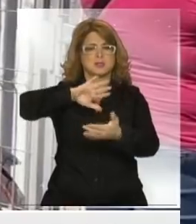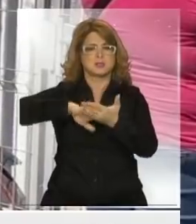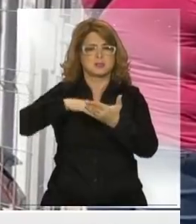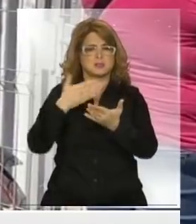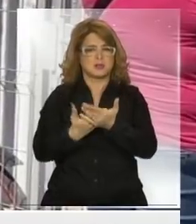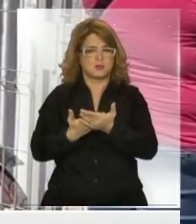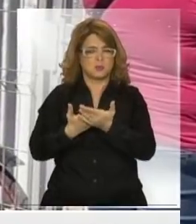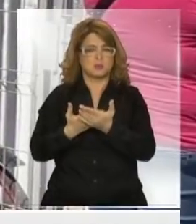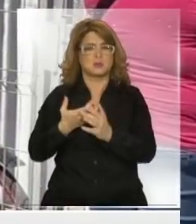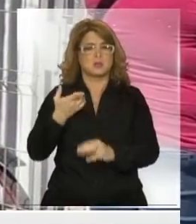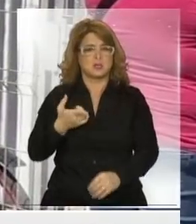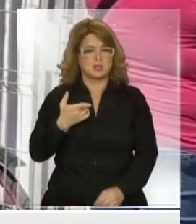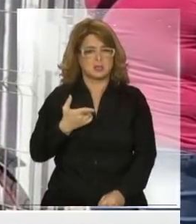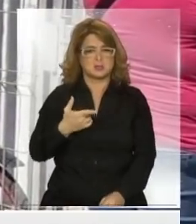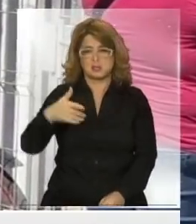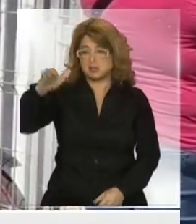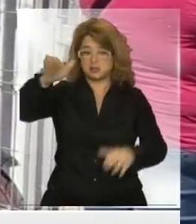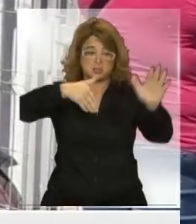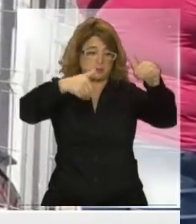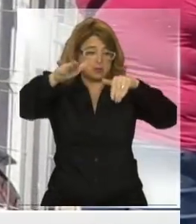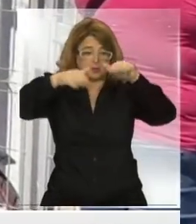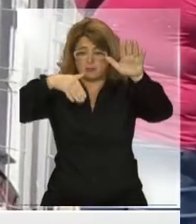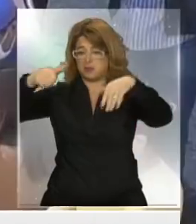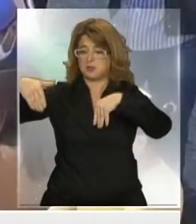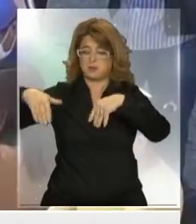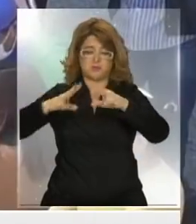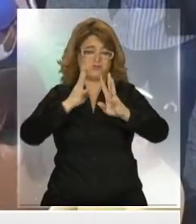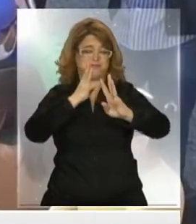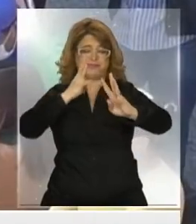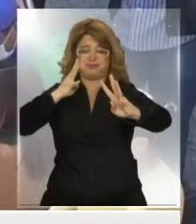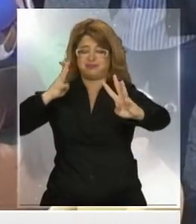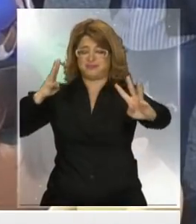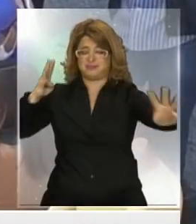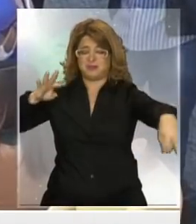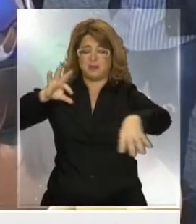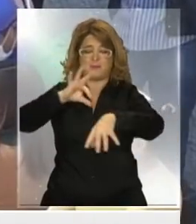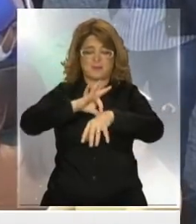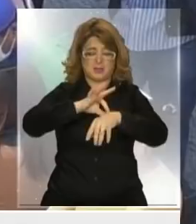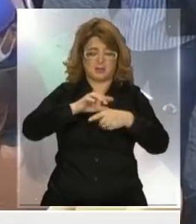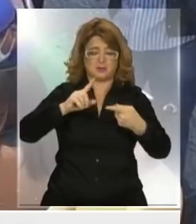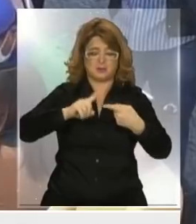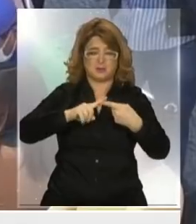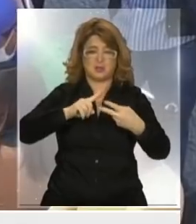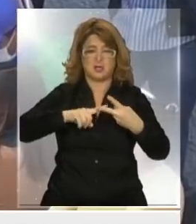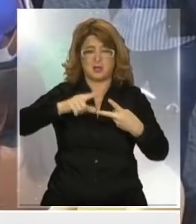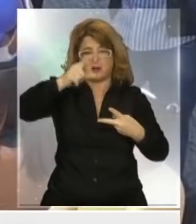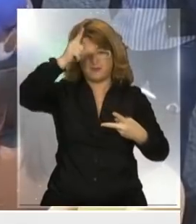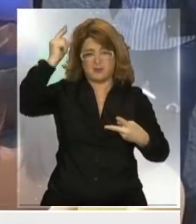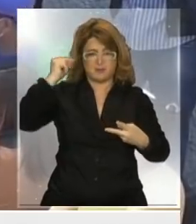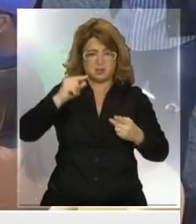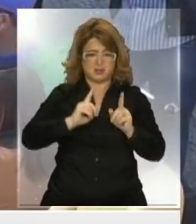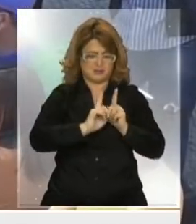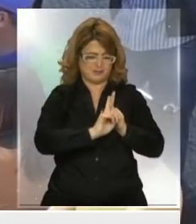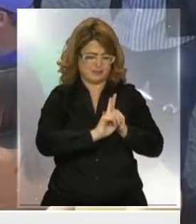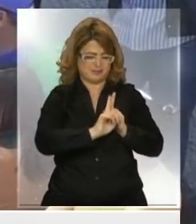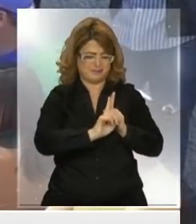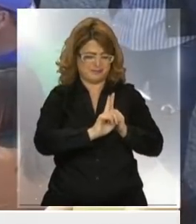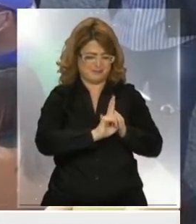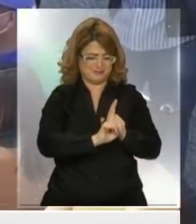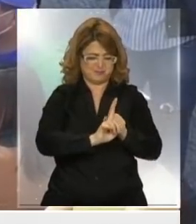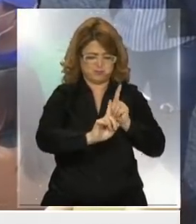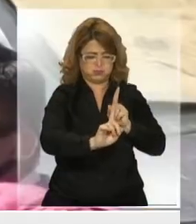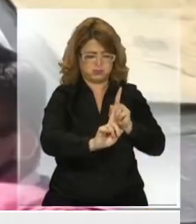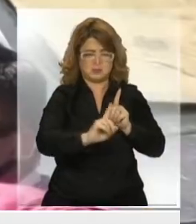que habían un llamado, son cientos de médicos, incluso enfermeras, miren, no respetando para nada las normativas